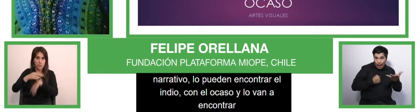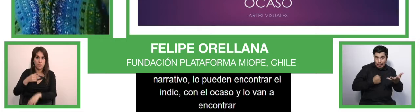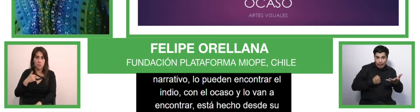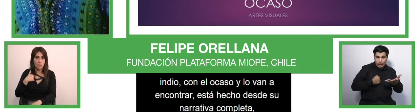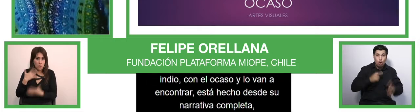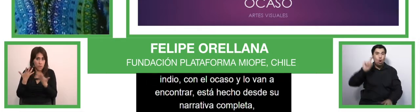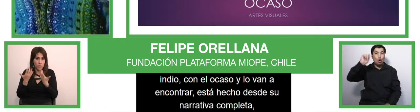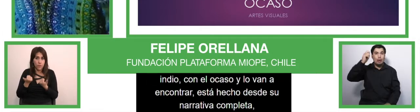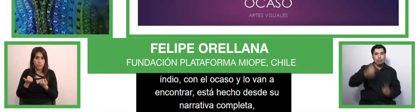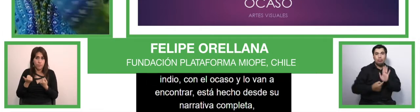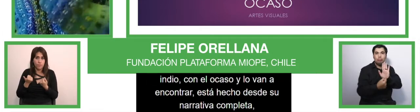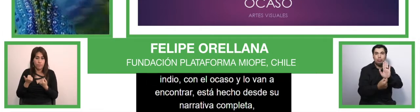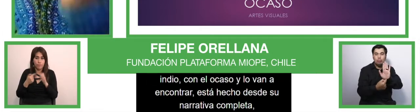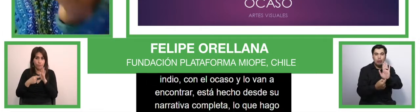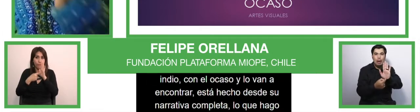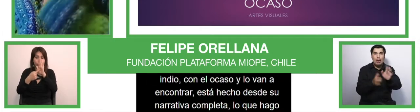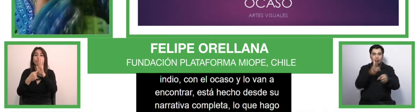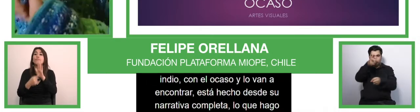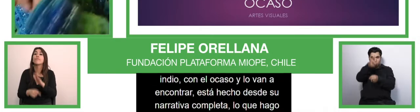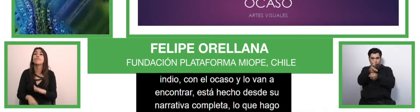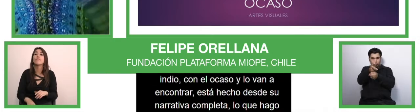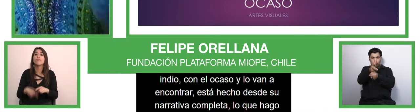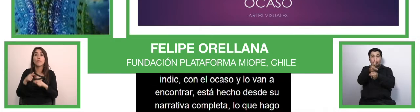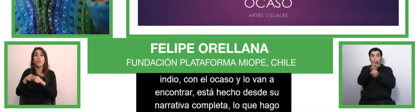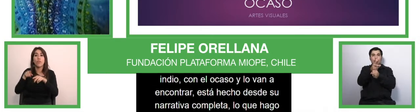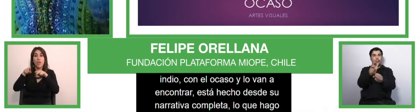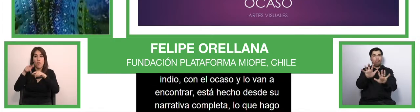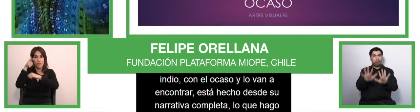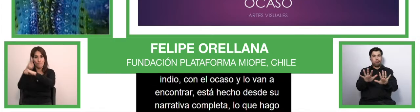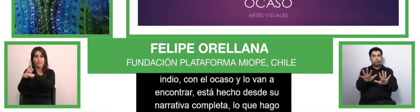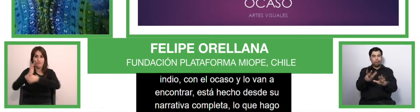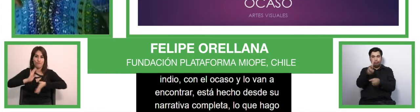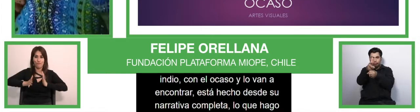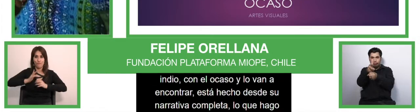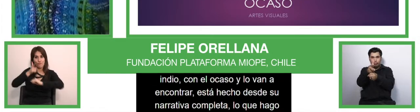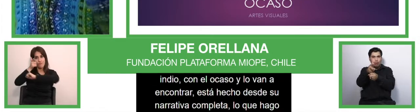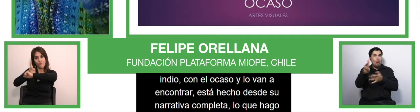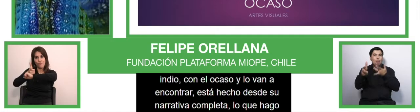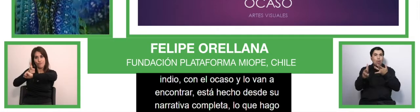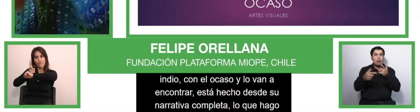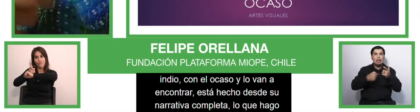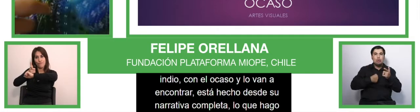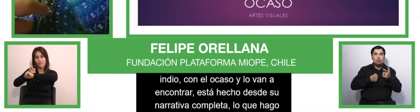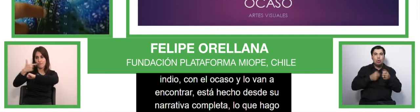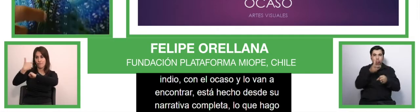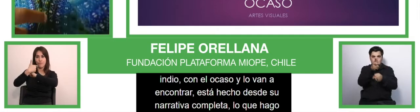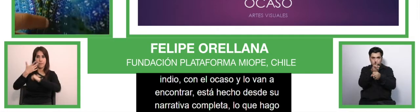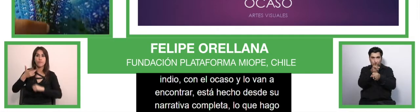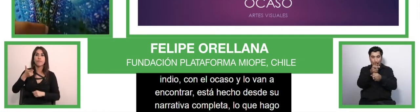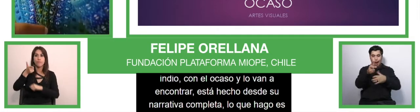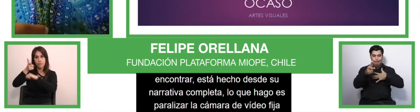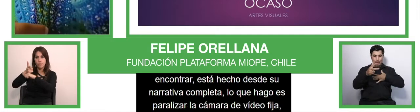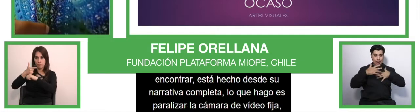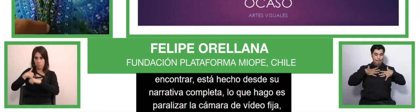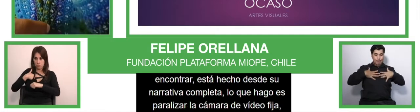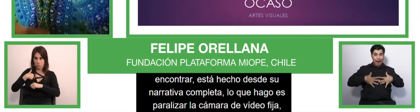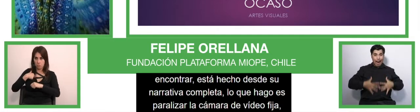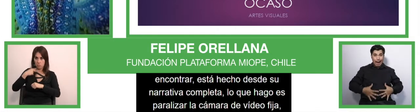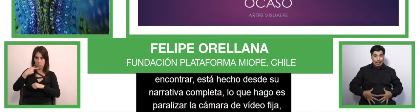es paralizar la cámara de video. Esto es una cámara de video fija, porque yo le proyecto mi parálisis a la